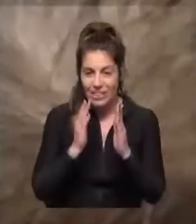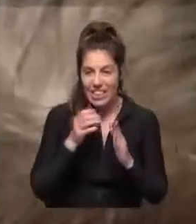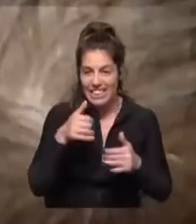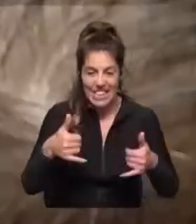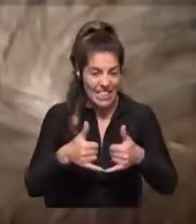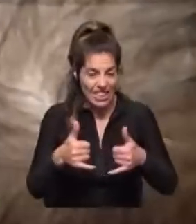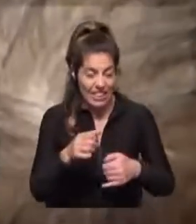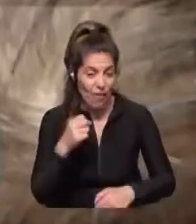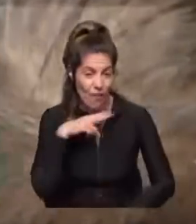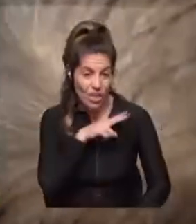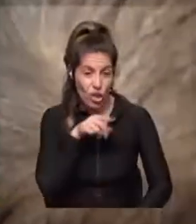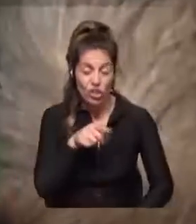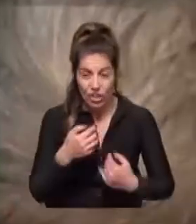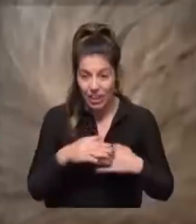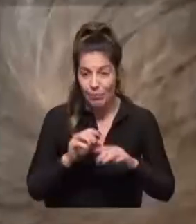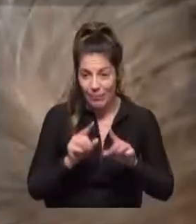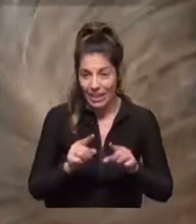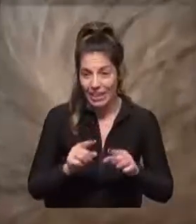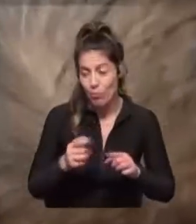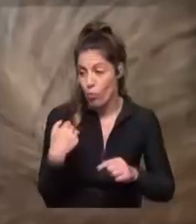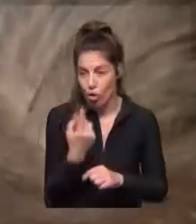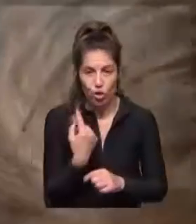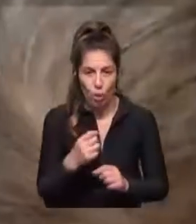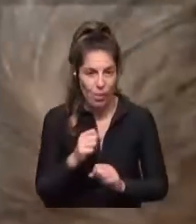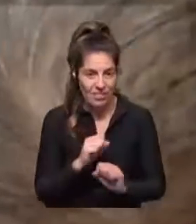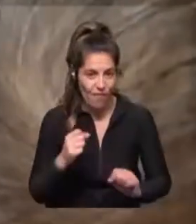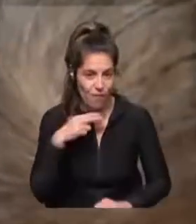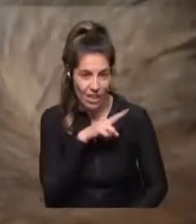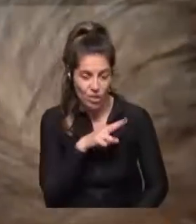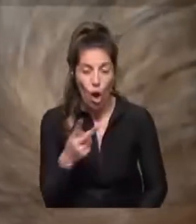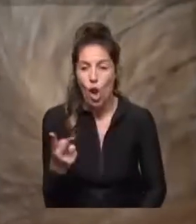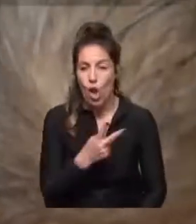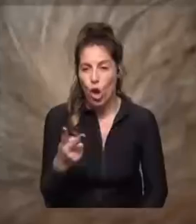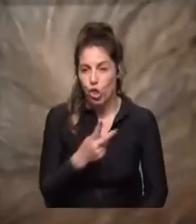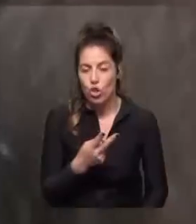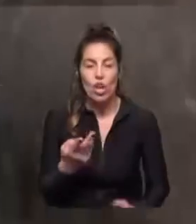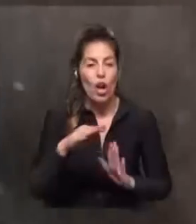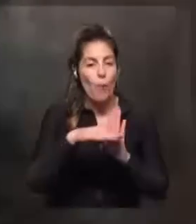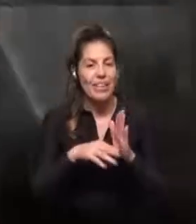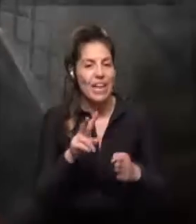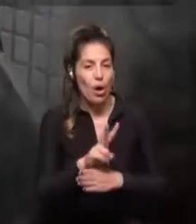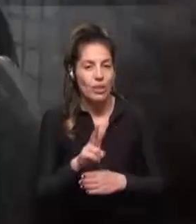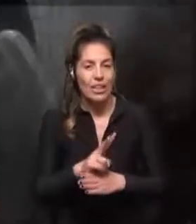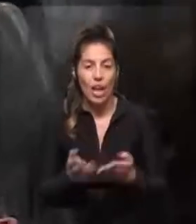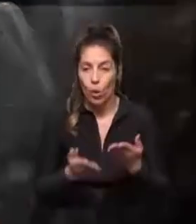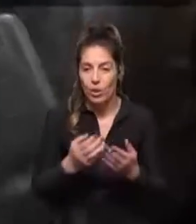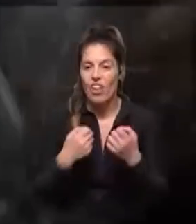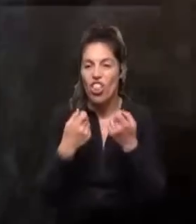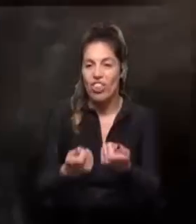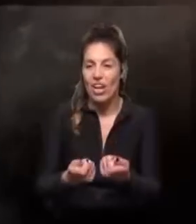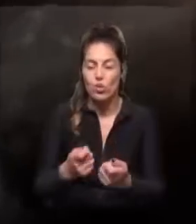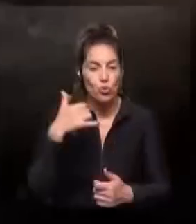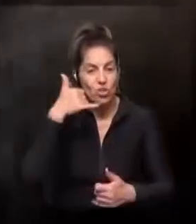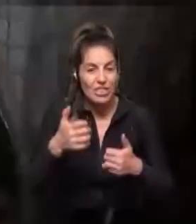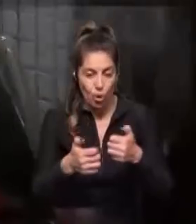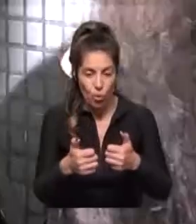esto forma parte de una trama recordemos que penales y mausin se encuentran con medidas cautelares dispuestas por la justicia debieron entregar su celular el cual se